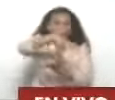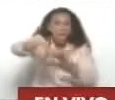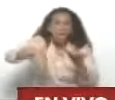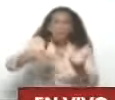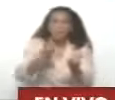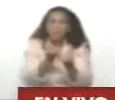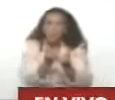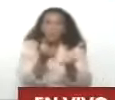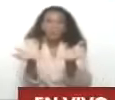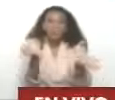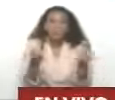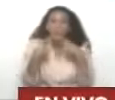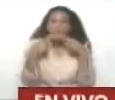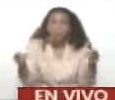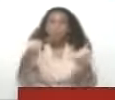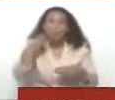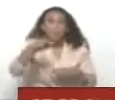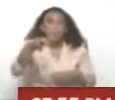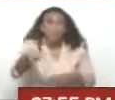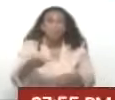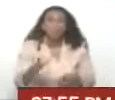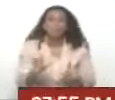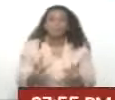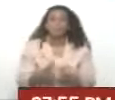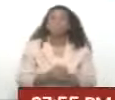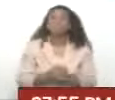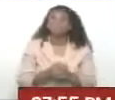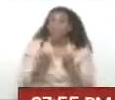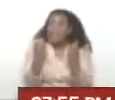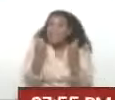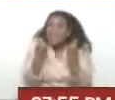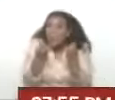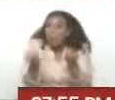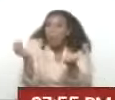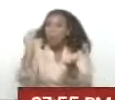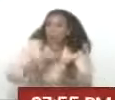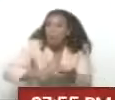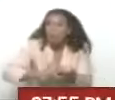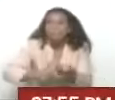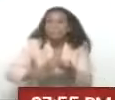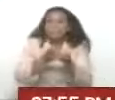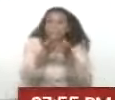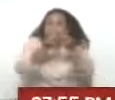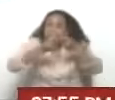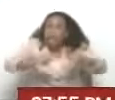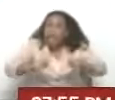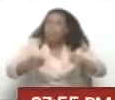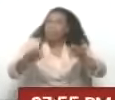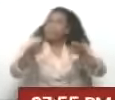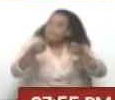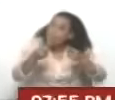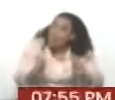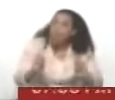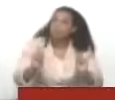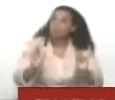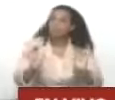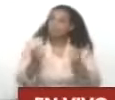economía, los servicios públicos, la política, para tratar de, ¿cómo se llama?